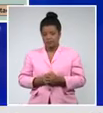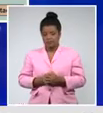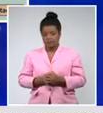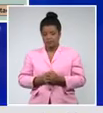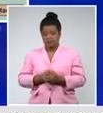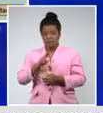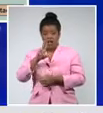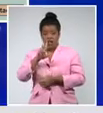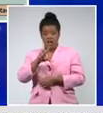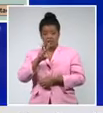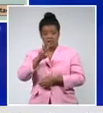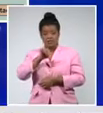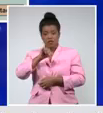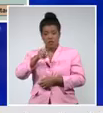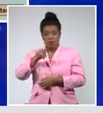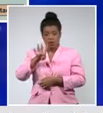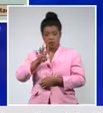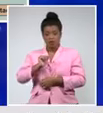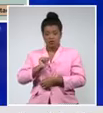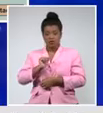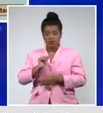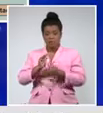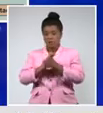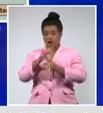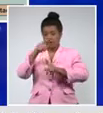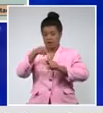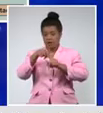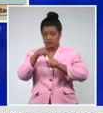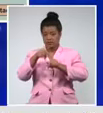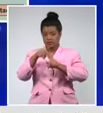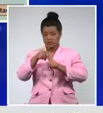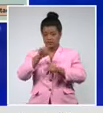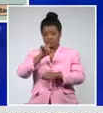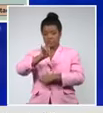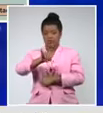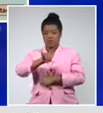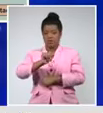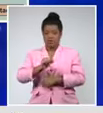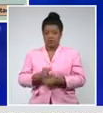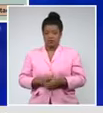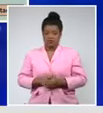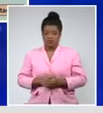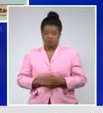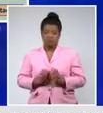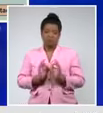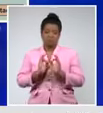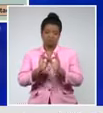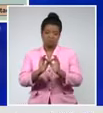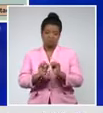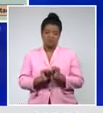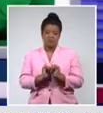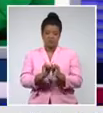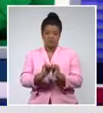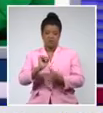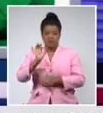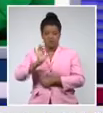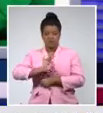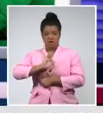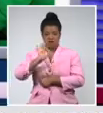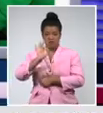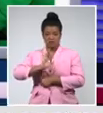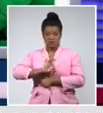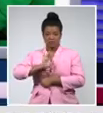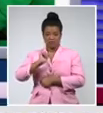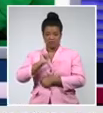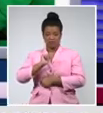19 y Matanzas con una tasa de 9. Es el comportamiento, son las tasas de incidencia de